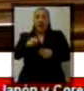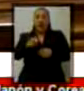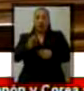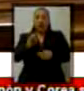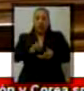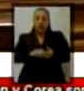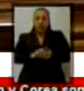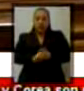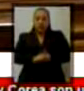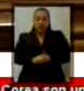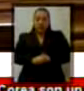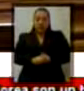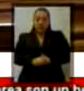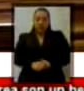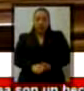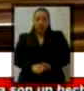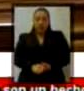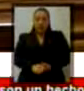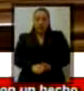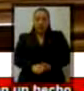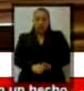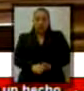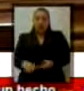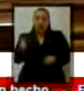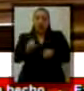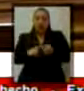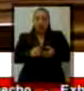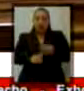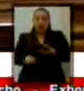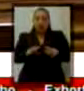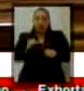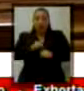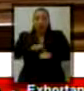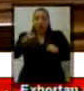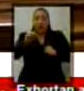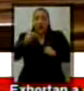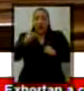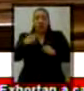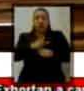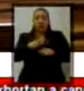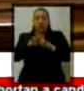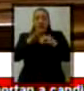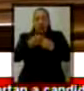más lesiones, hasta que se produce la explosión de la violencia familiar.